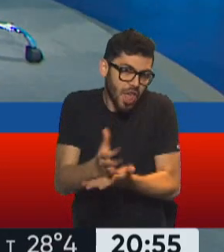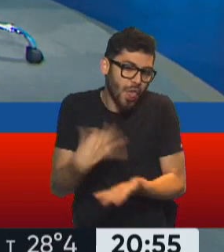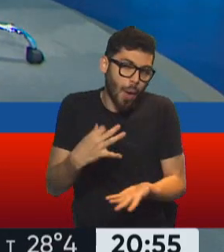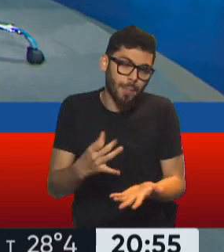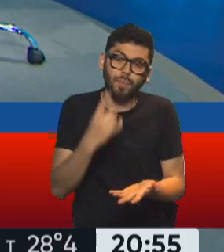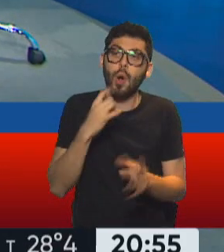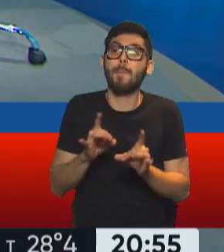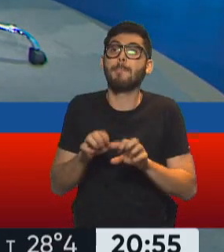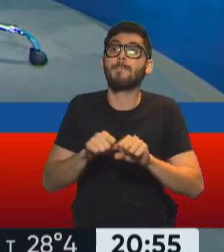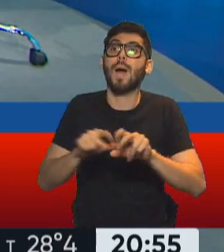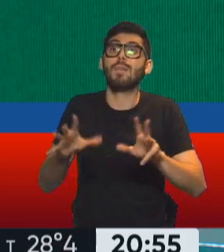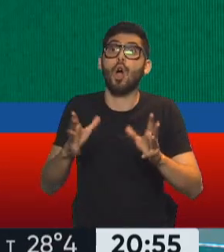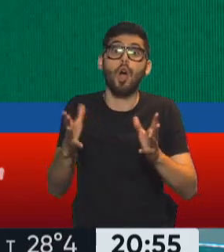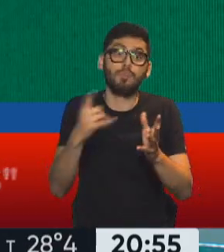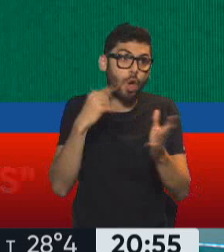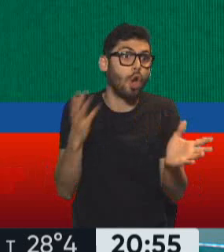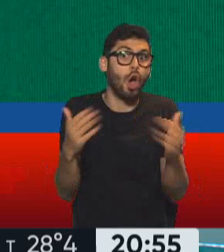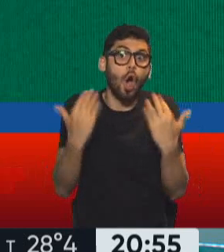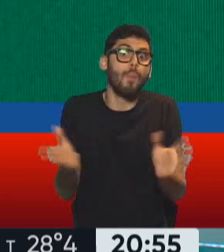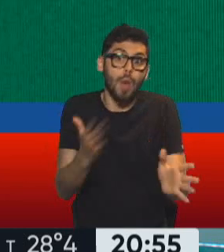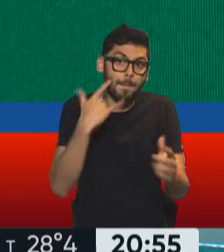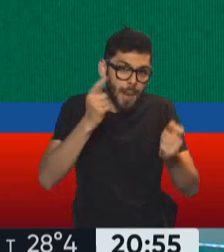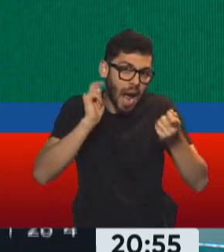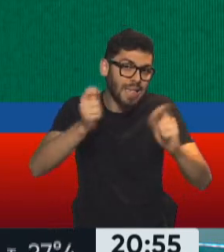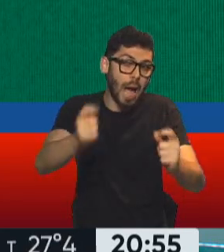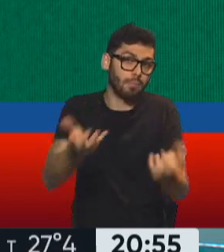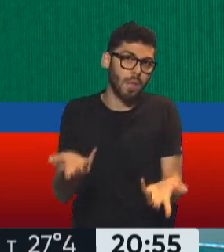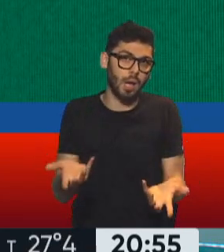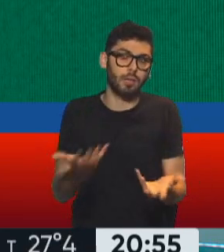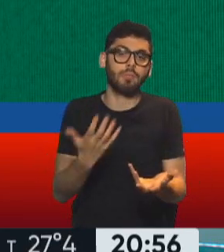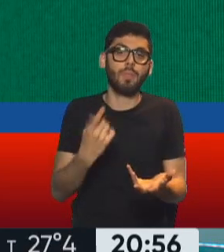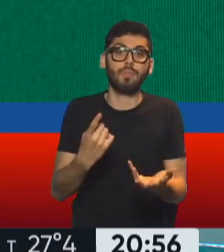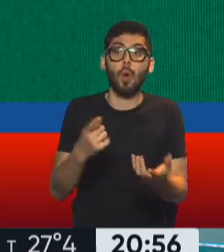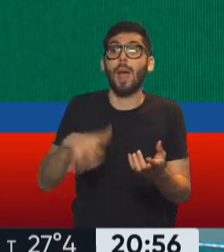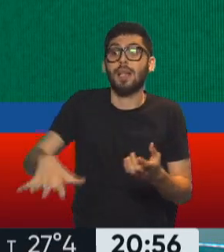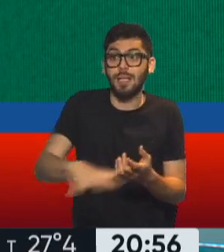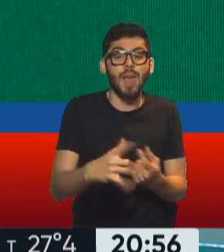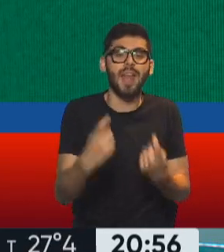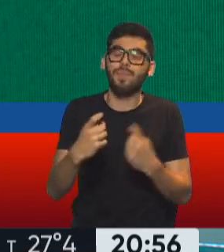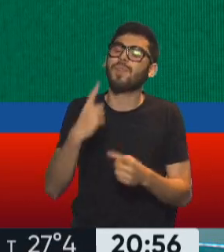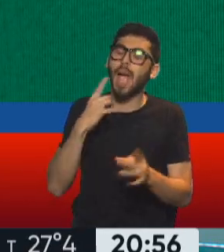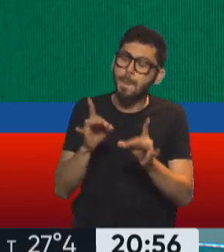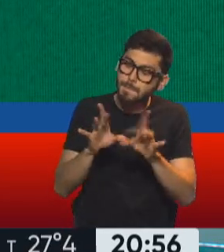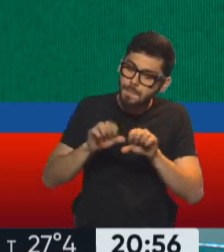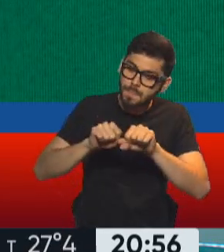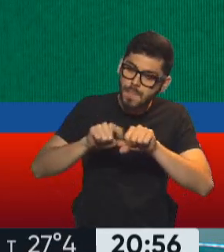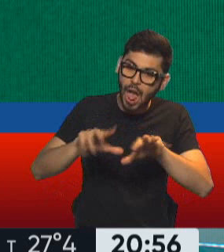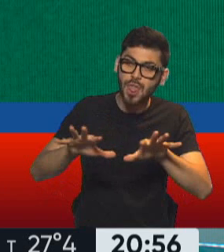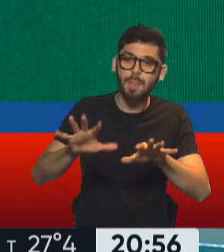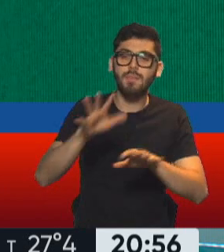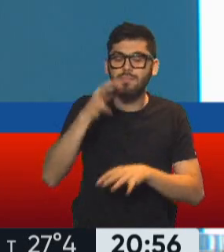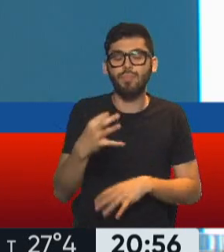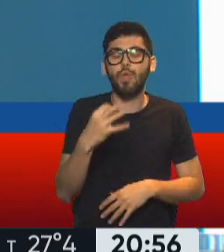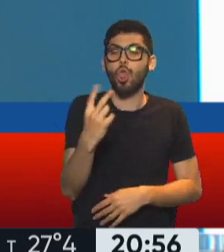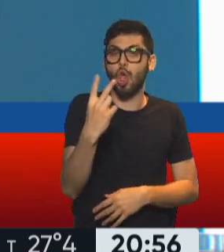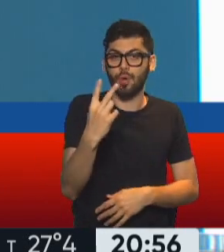pandemia era una oportunidad para hacer muchos cambios, me parece, y en vistas de la necesidad que hay todavía de... La pandemia de acceder a los era alimentos. dos